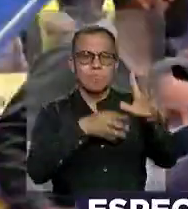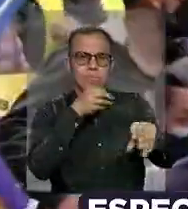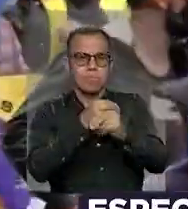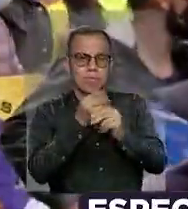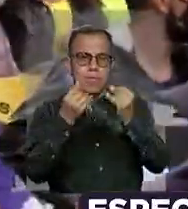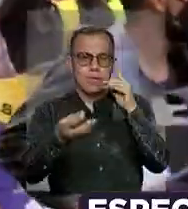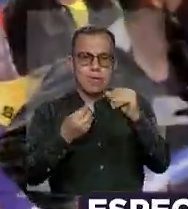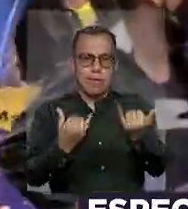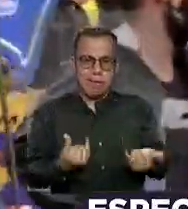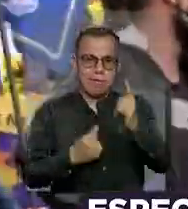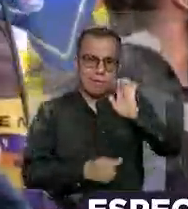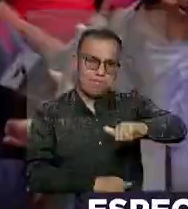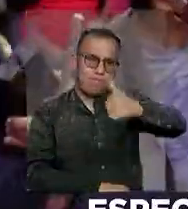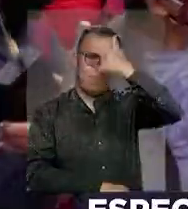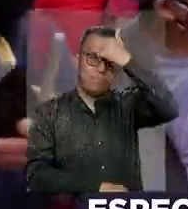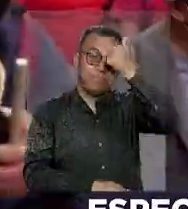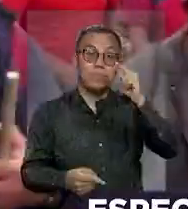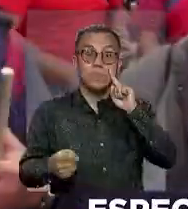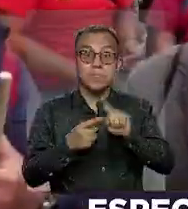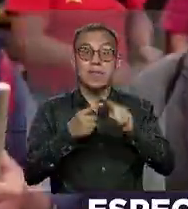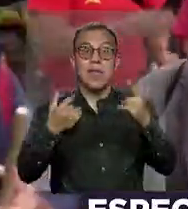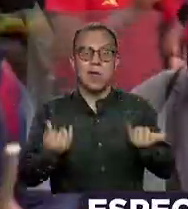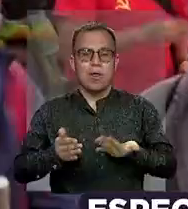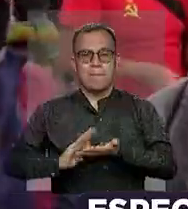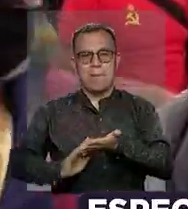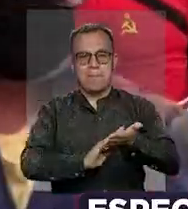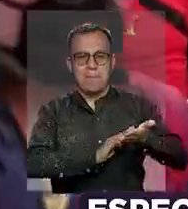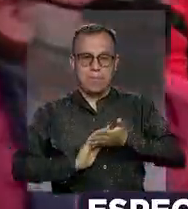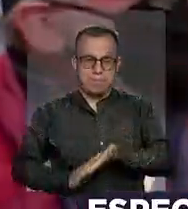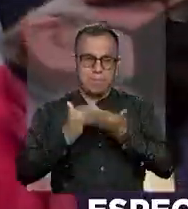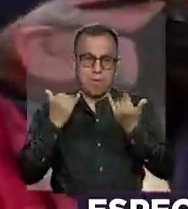lo Fundamental, y cuya agenda tiene previstas, en